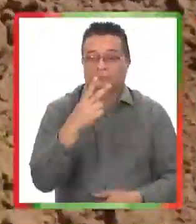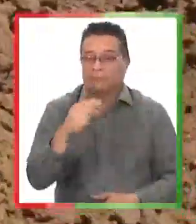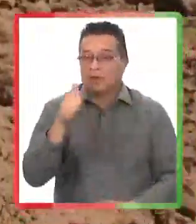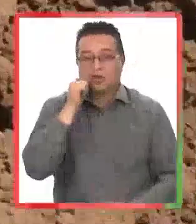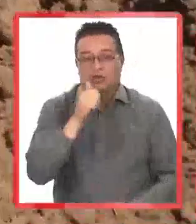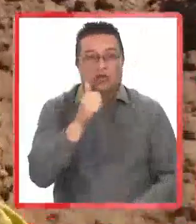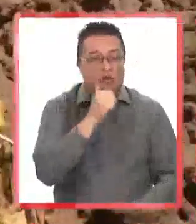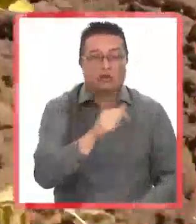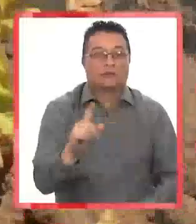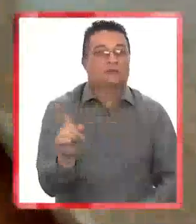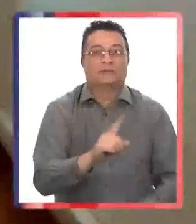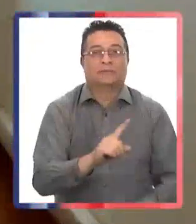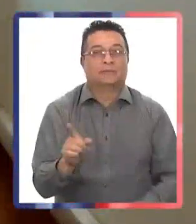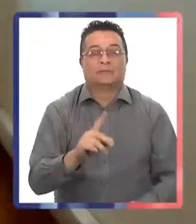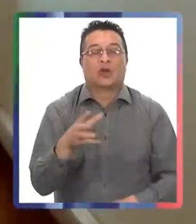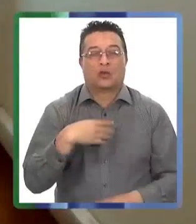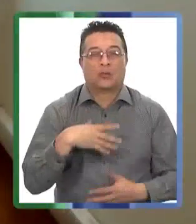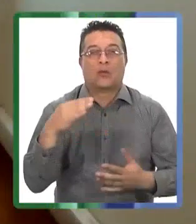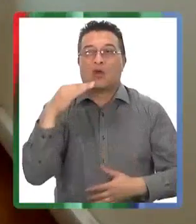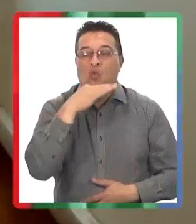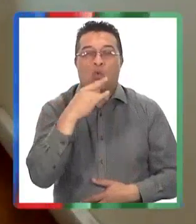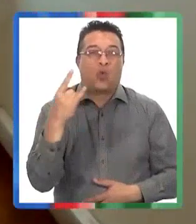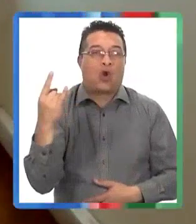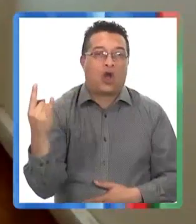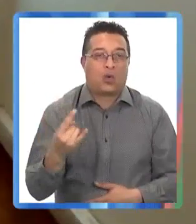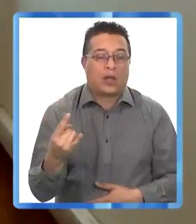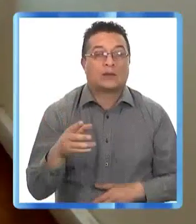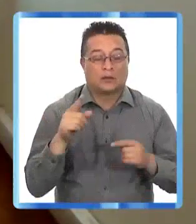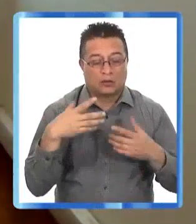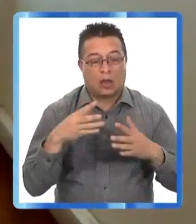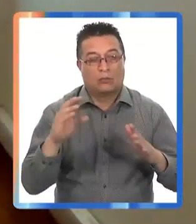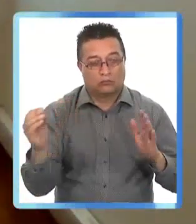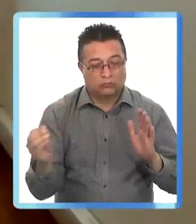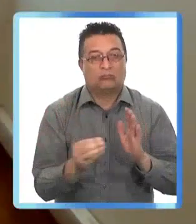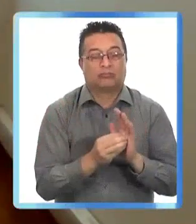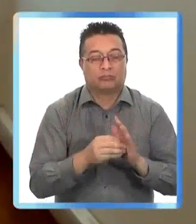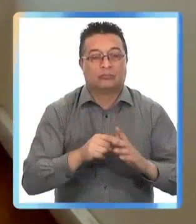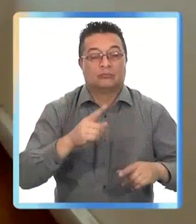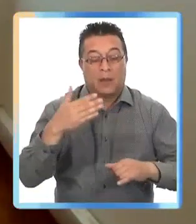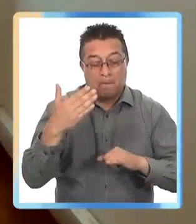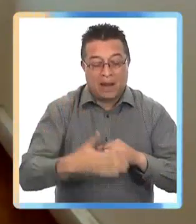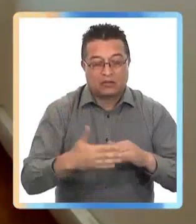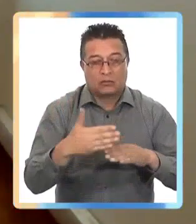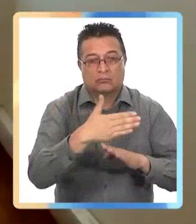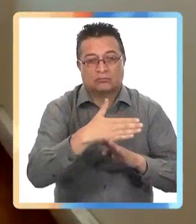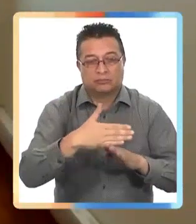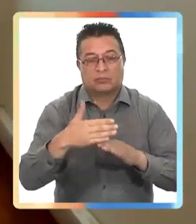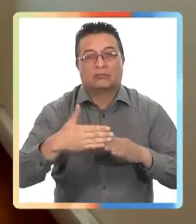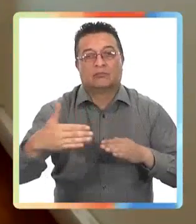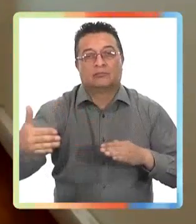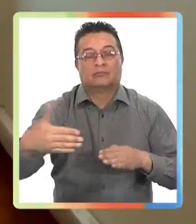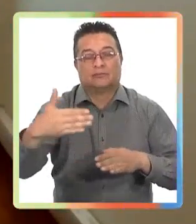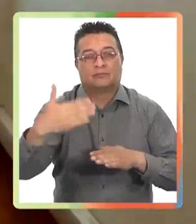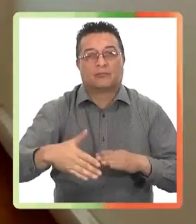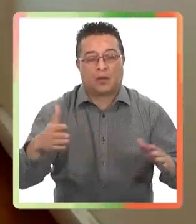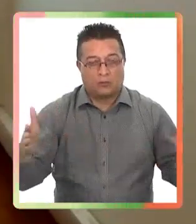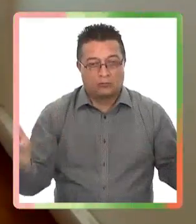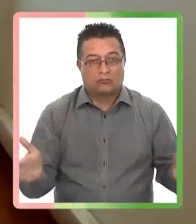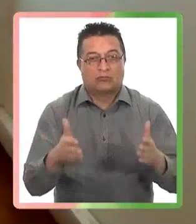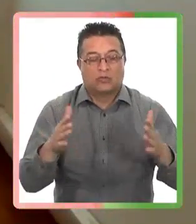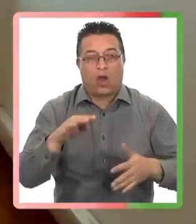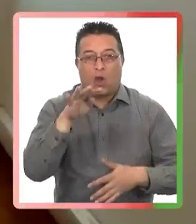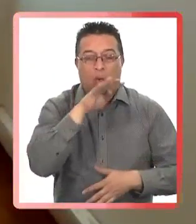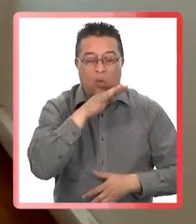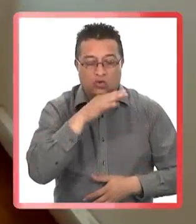día de su emergencia, estamos implementando acciones de mediano y largo plazo de manera tal de promover un uso más sostenible